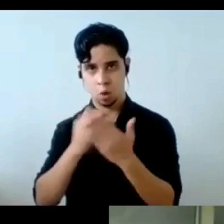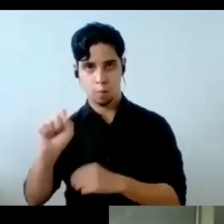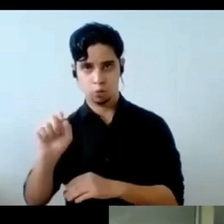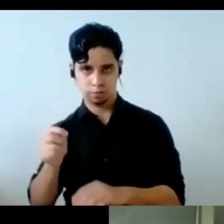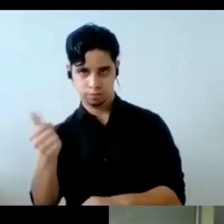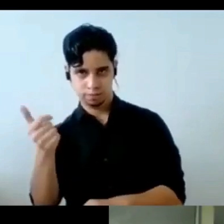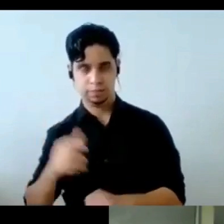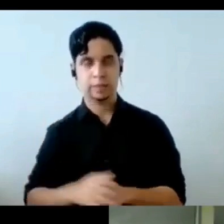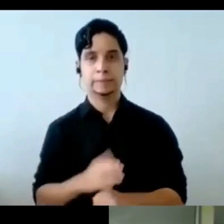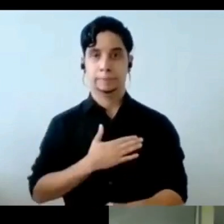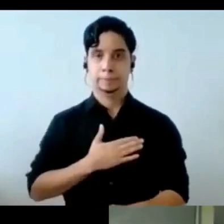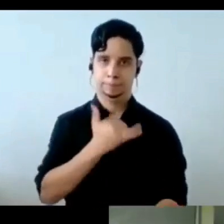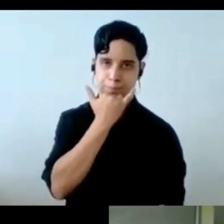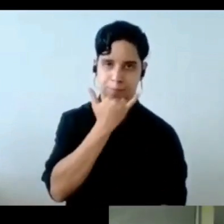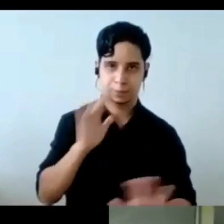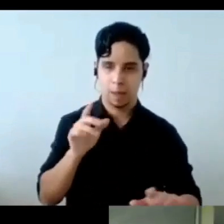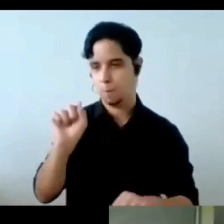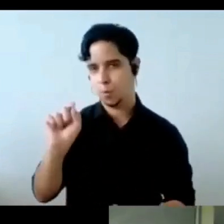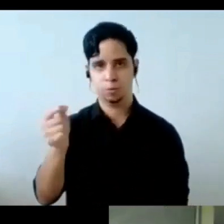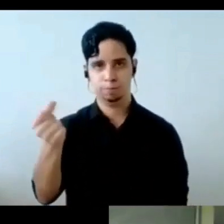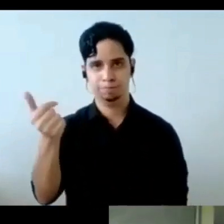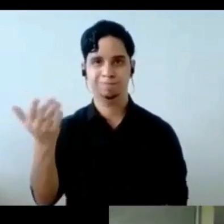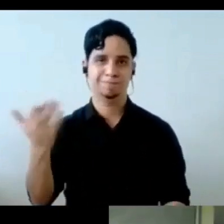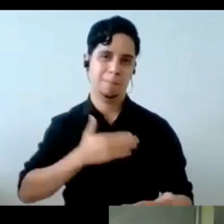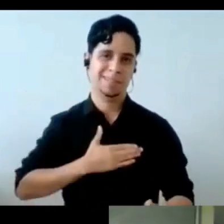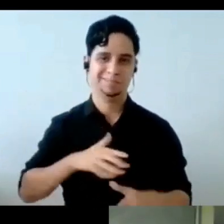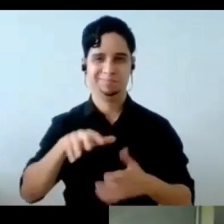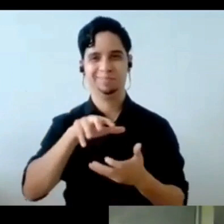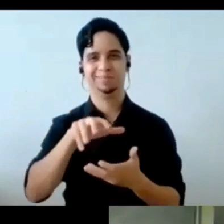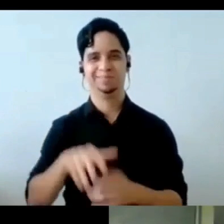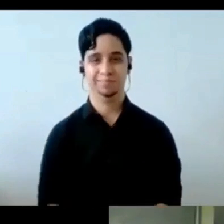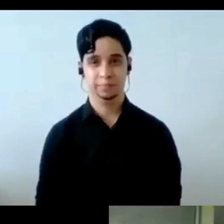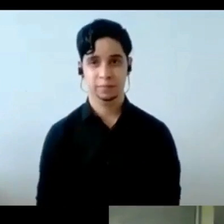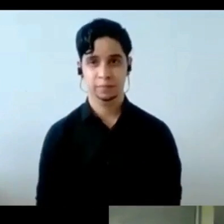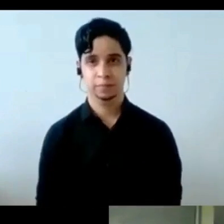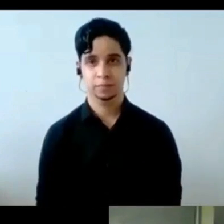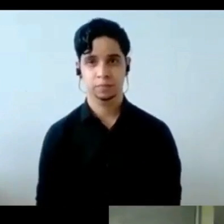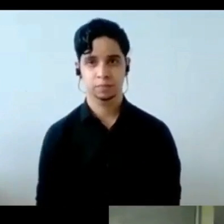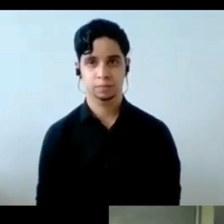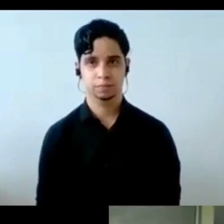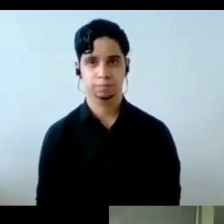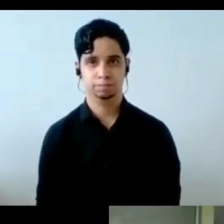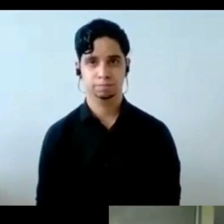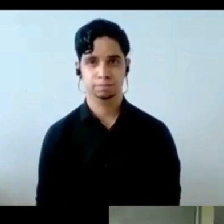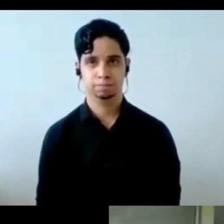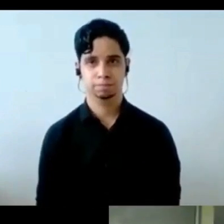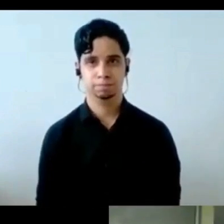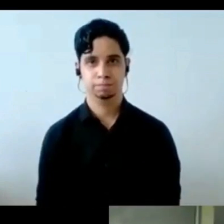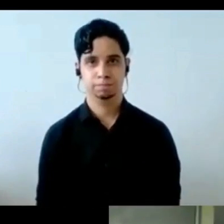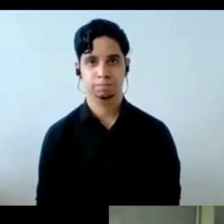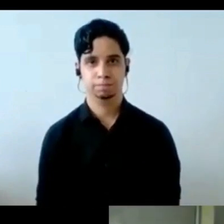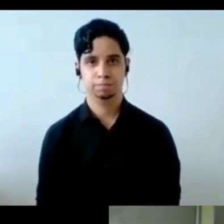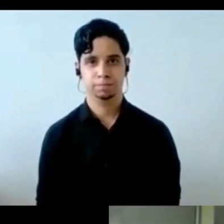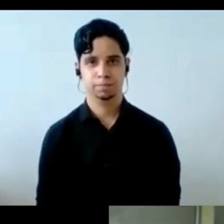Pues perdónenme entonces. Quiten el punto y... Sin el punto. Quítenlo y punto. Ok. Ese